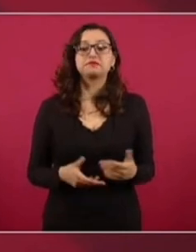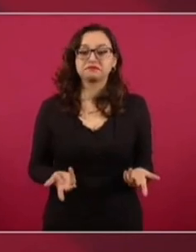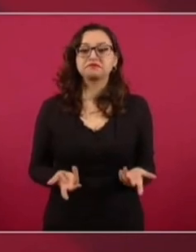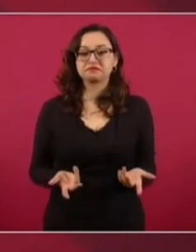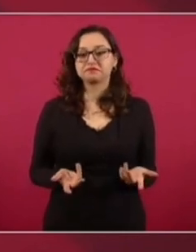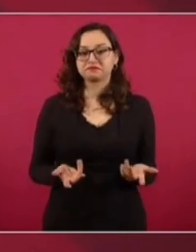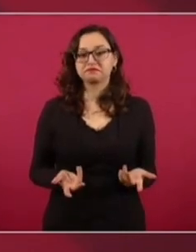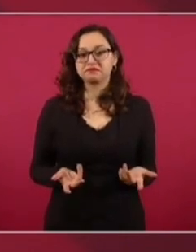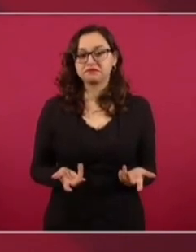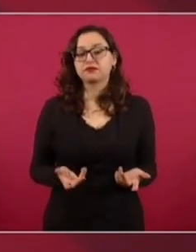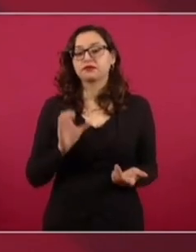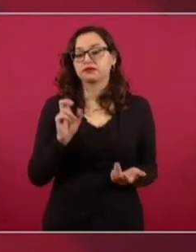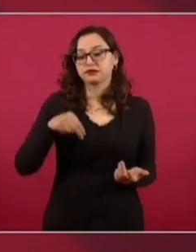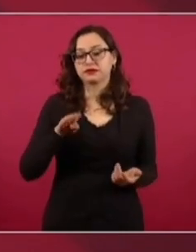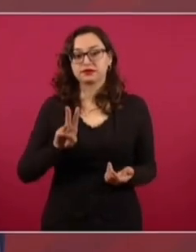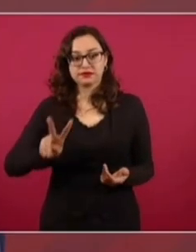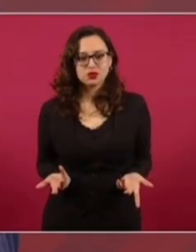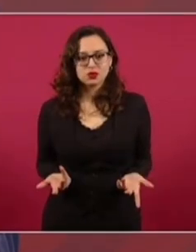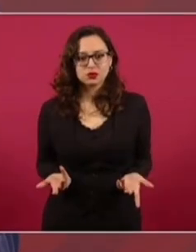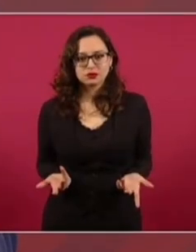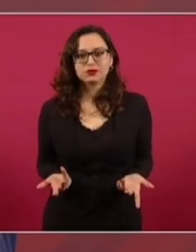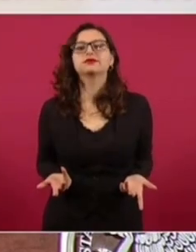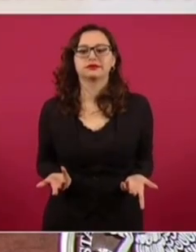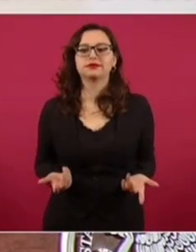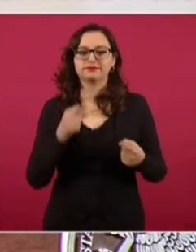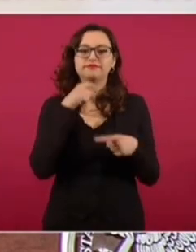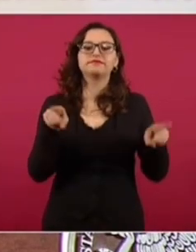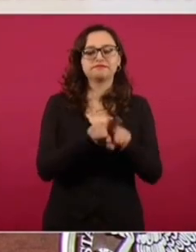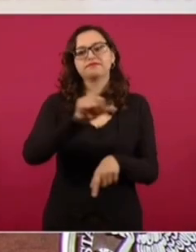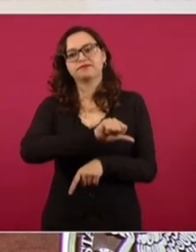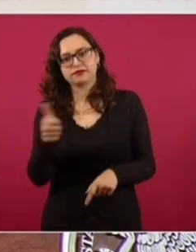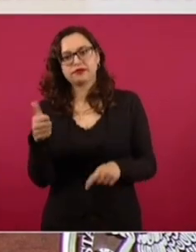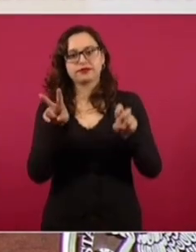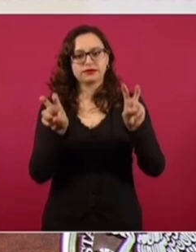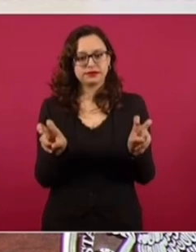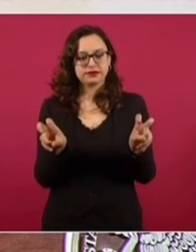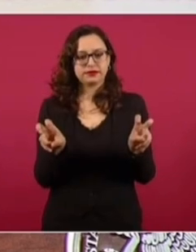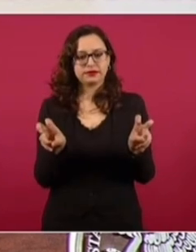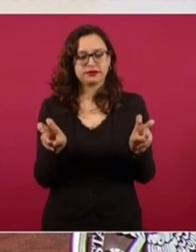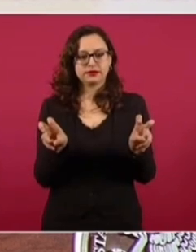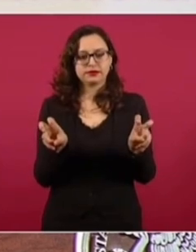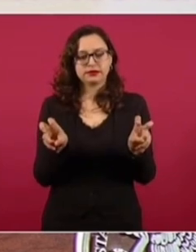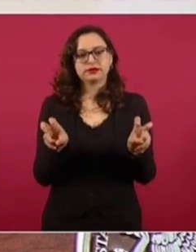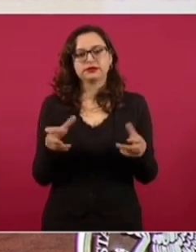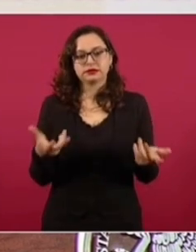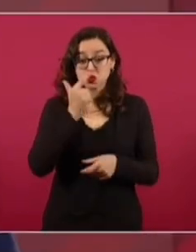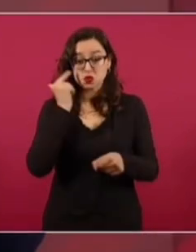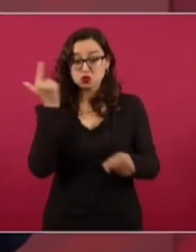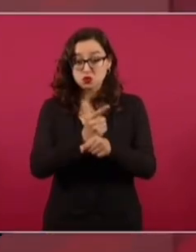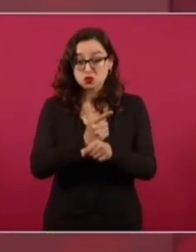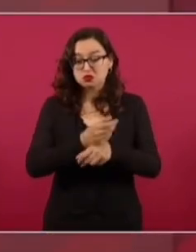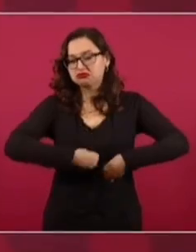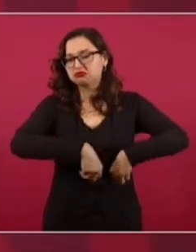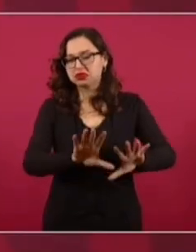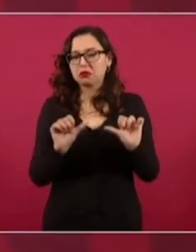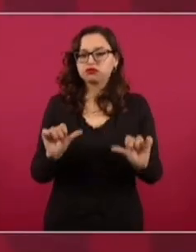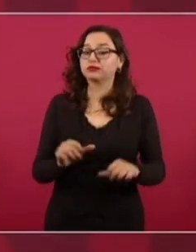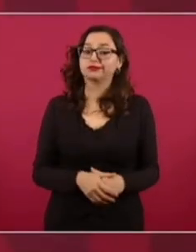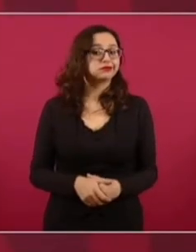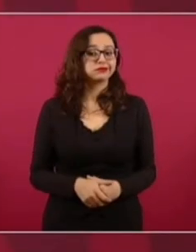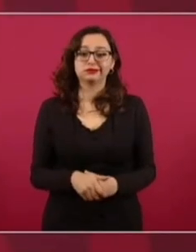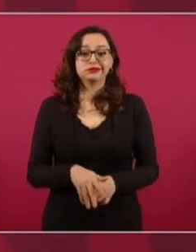se logró que interviniera la Comisión Nacional Bancaria y de Valores. Y también otra cuestión. No hay impunidad para nadie, ni para mis